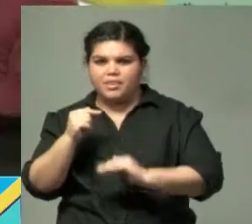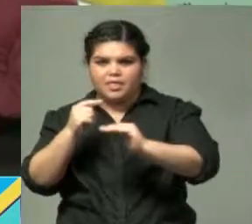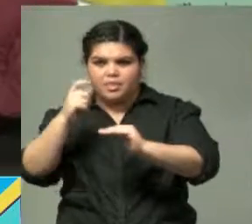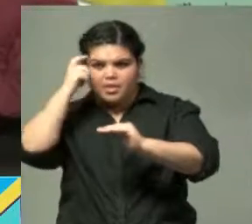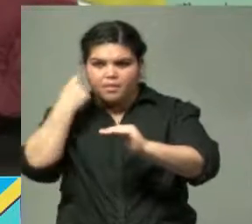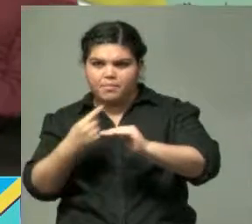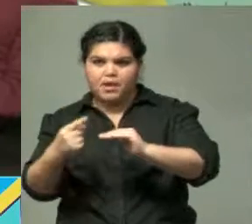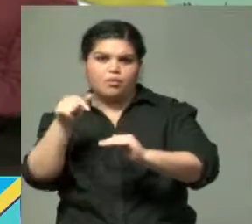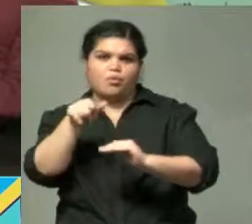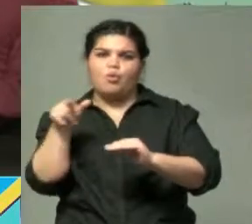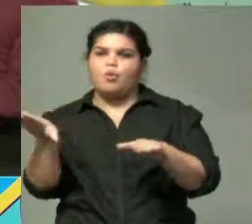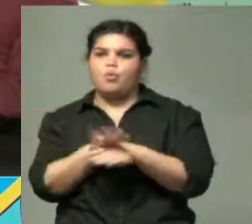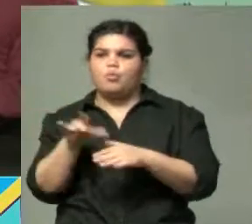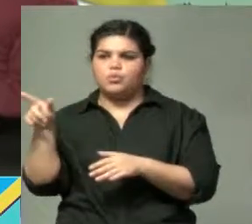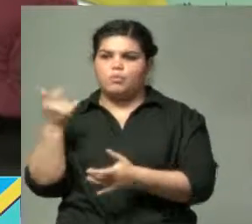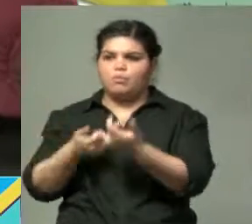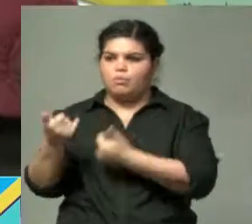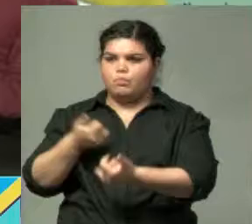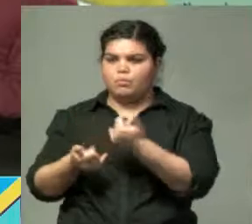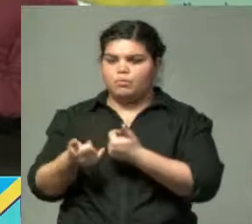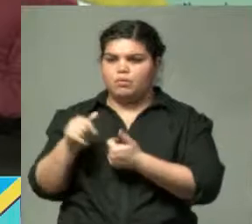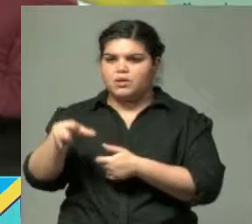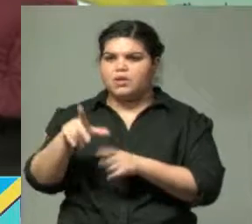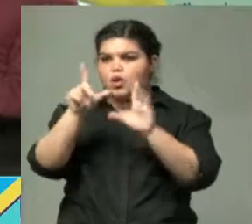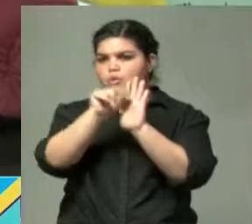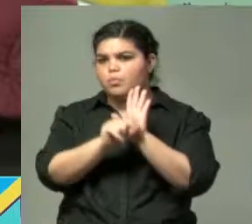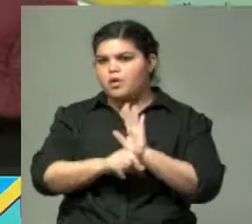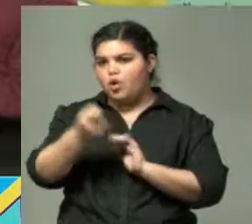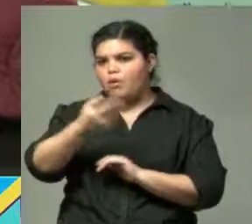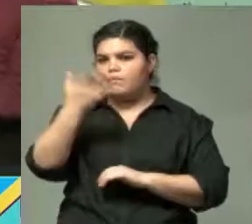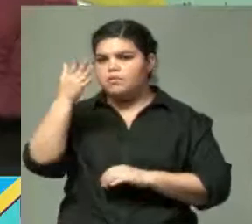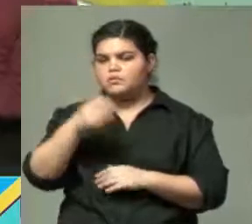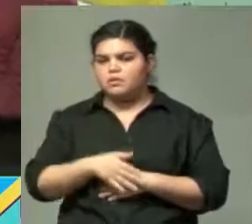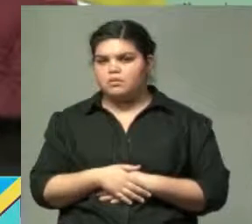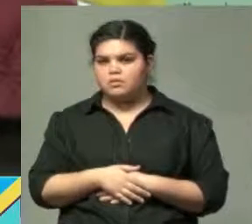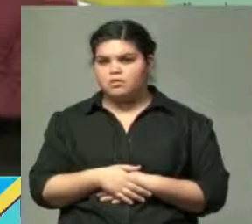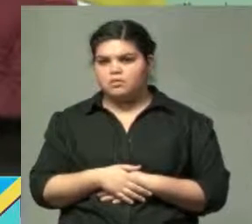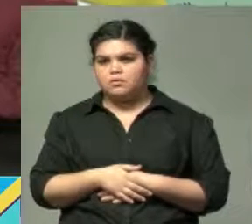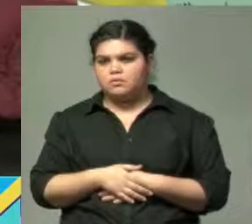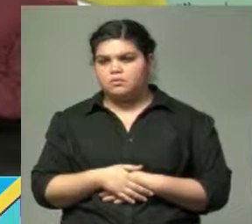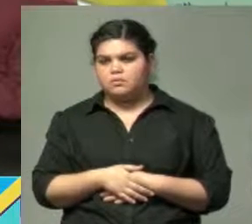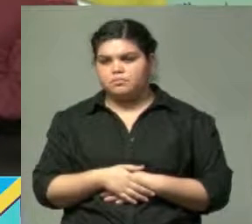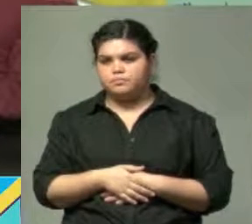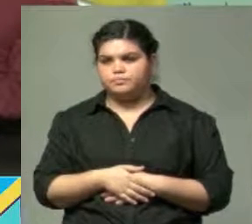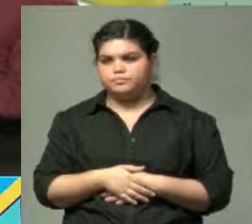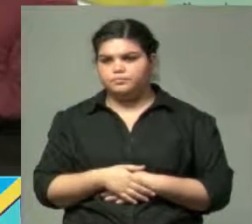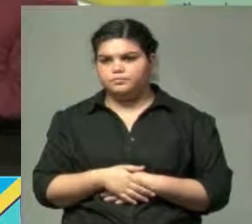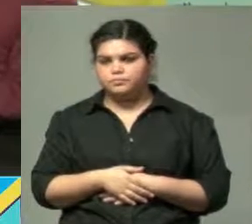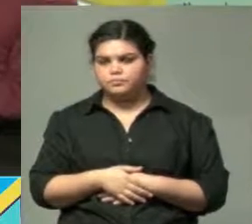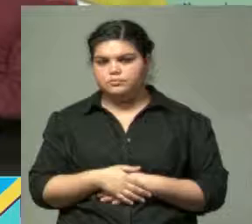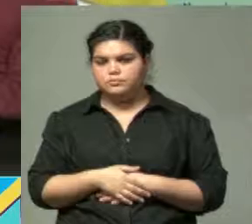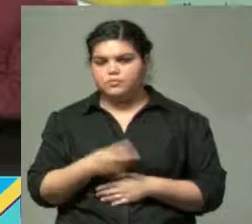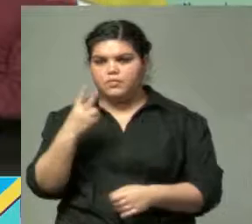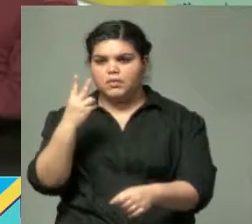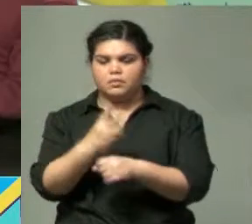caso de lo que vos decías, por ejemplo, con números oficiales, te quiero decir, ¿no? Sin hablar de otras cosas. La